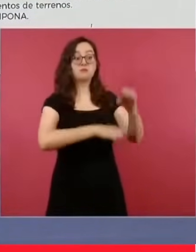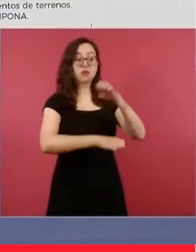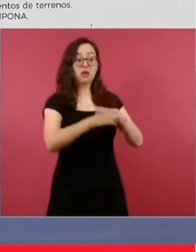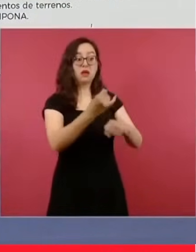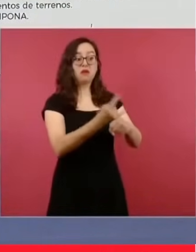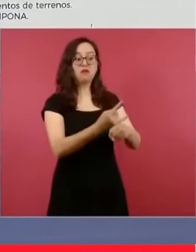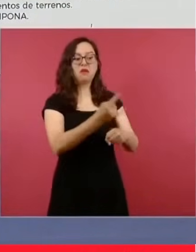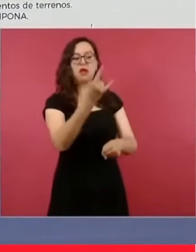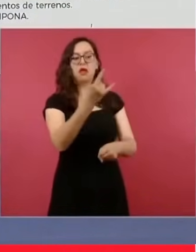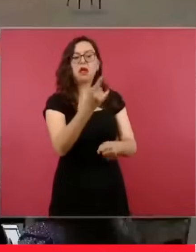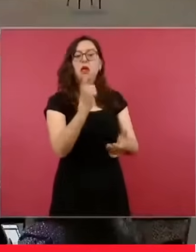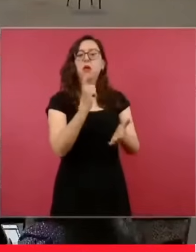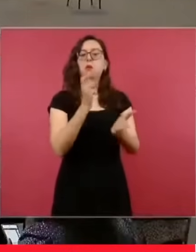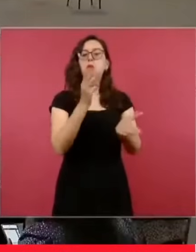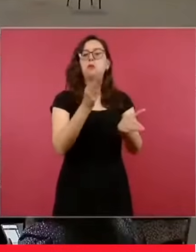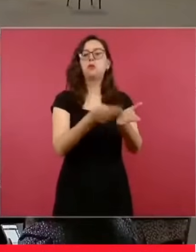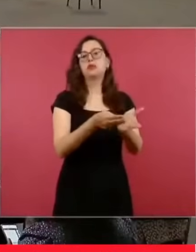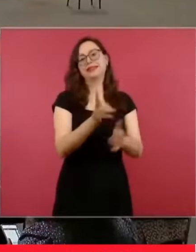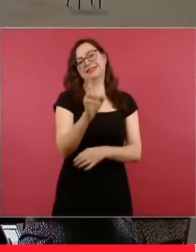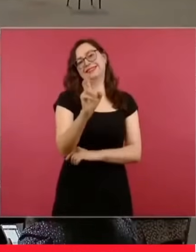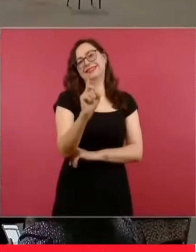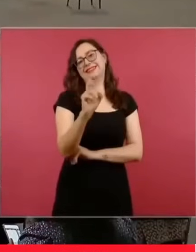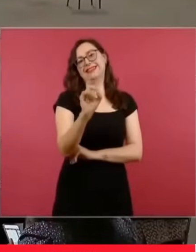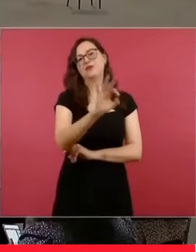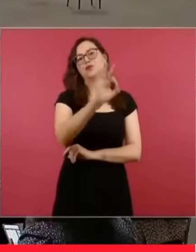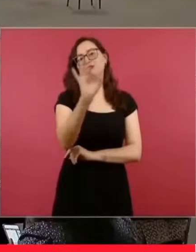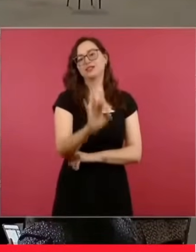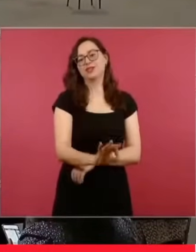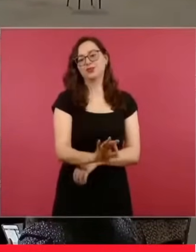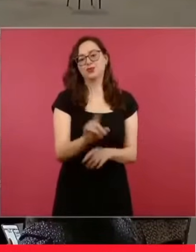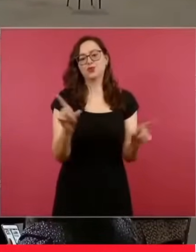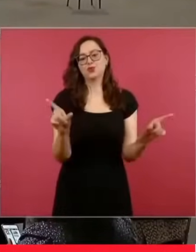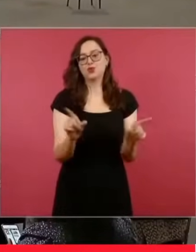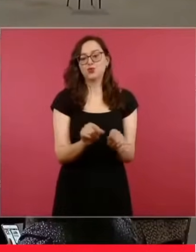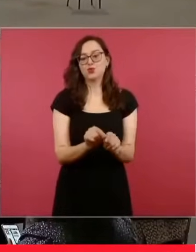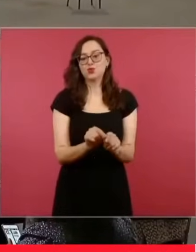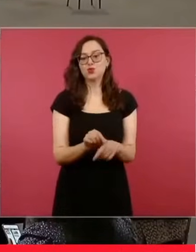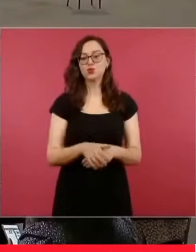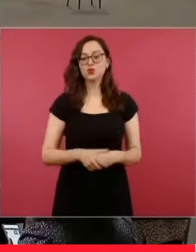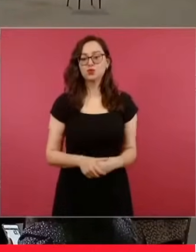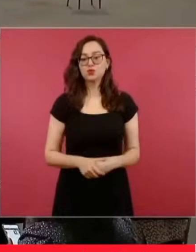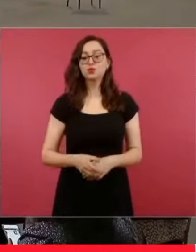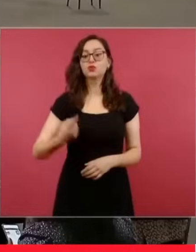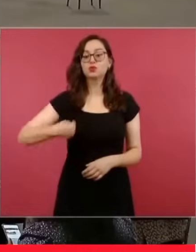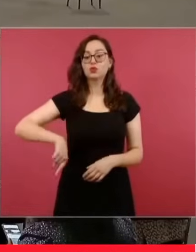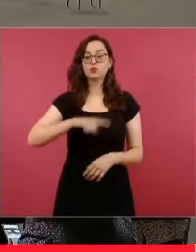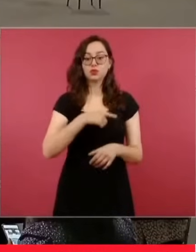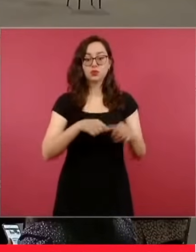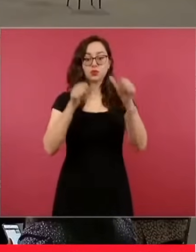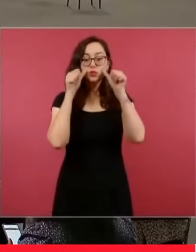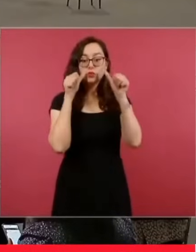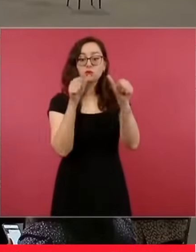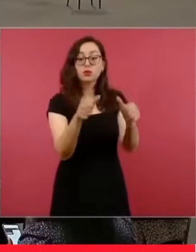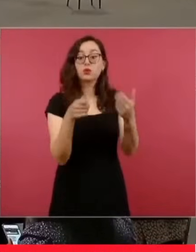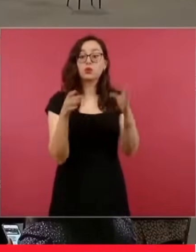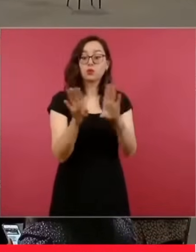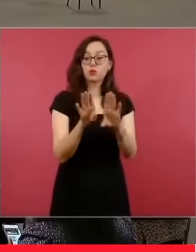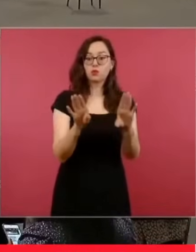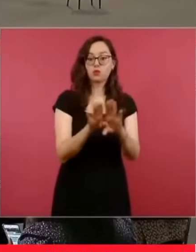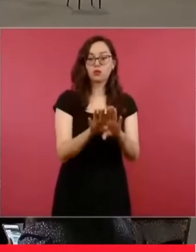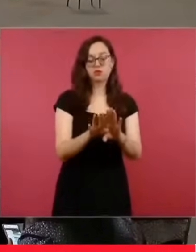fallaba, solamente pagaba el 30%. ¿Cómo atendimos? Suspendimos el pago